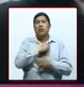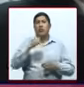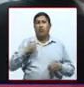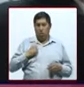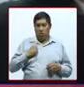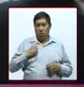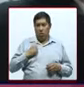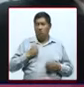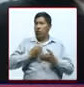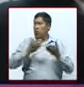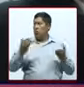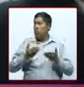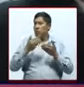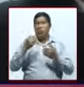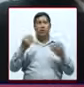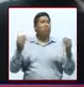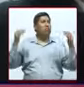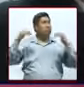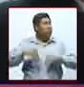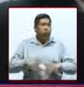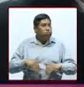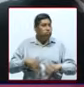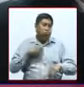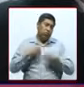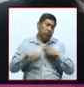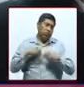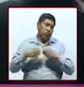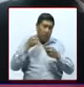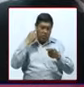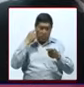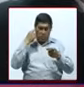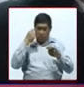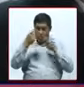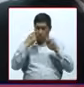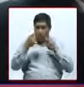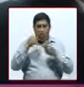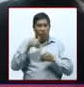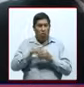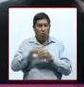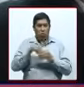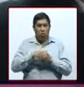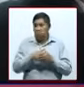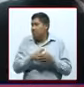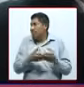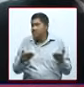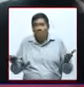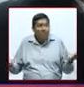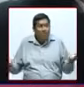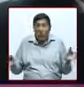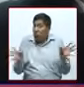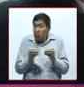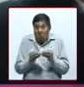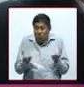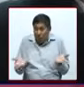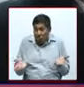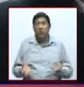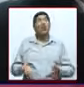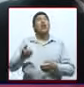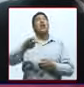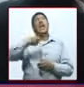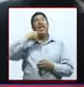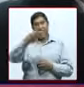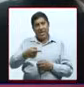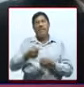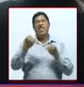El espacio donde también hay una crisis, un problema de gobernabilidad. Los votos ahí sí se van a poder reunir, ¿no? Cuando tú